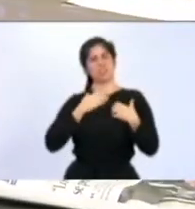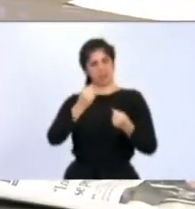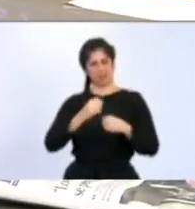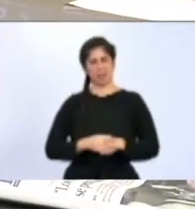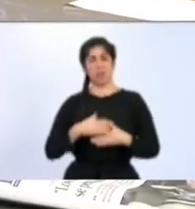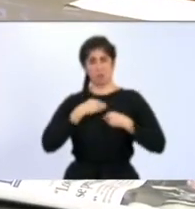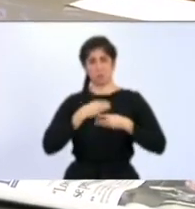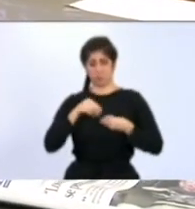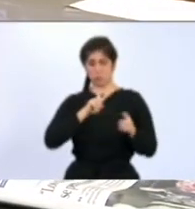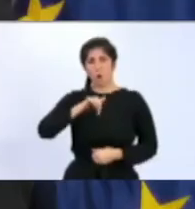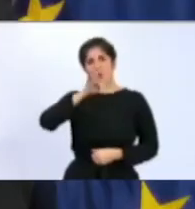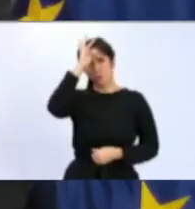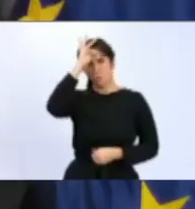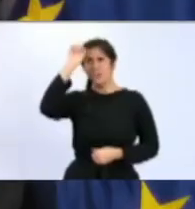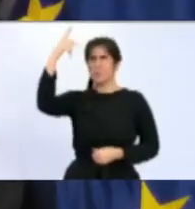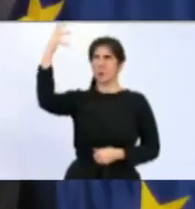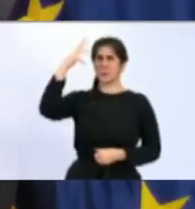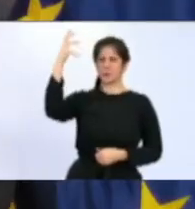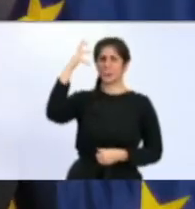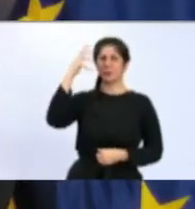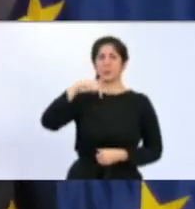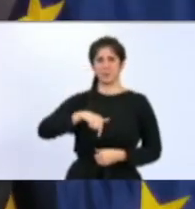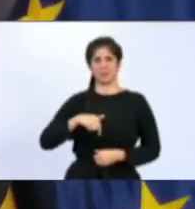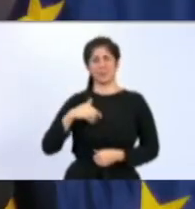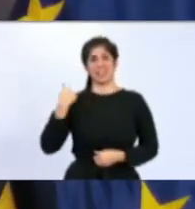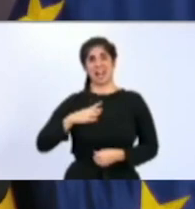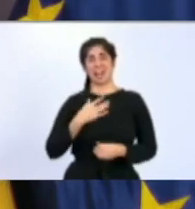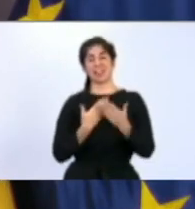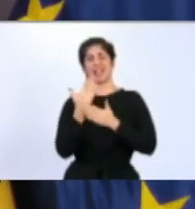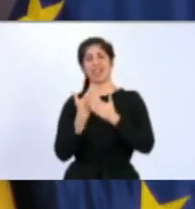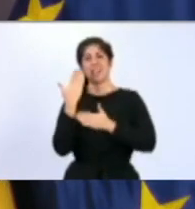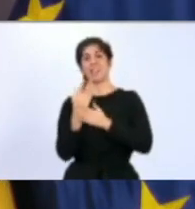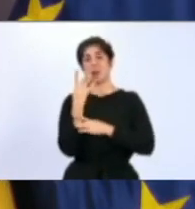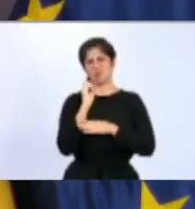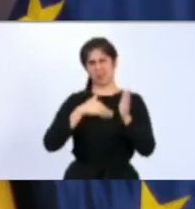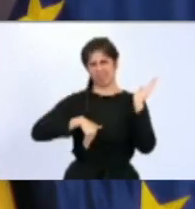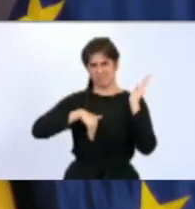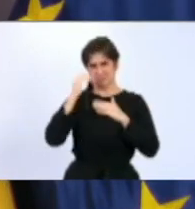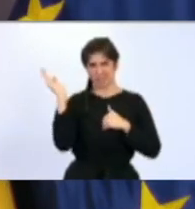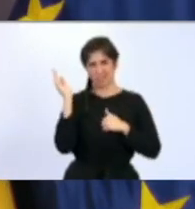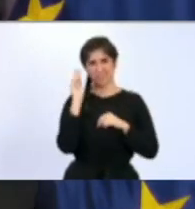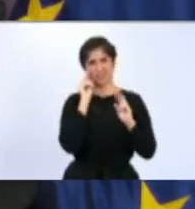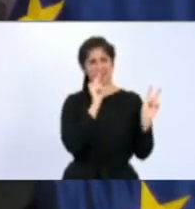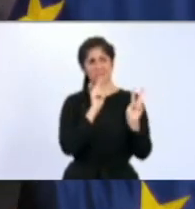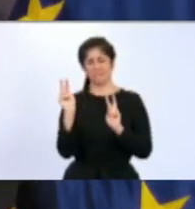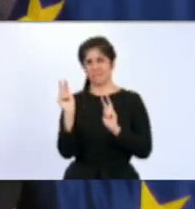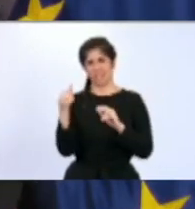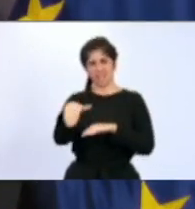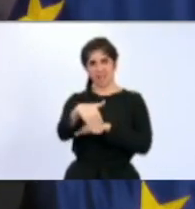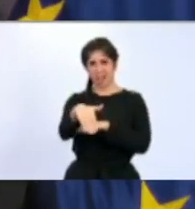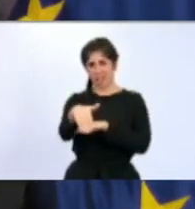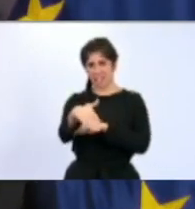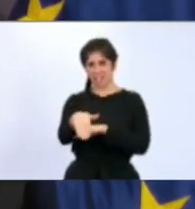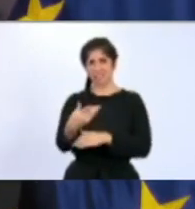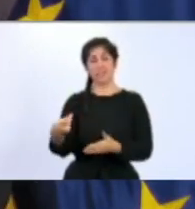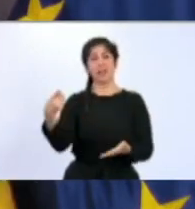entendemos que cumplimos al respecto. La mejor imagen después de 40 días, de más de 40 días, es ver las calles, en las que